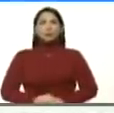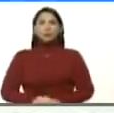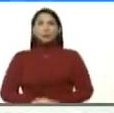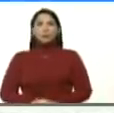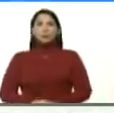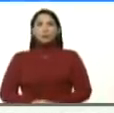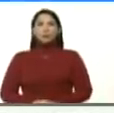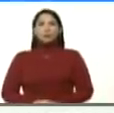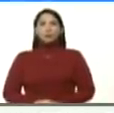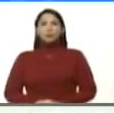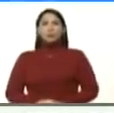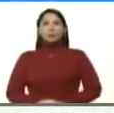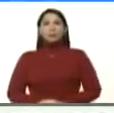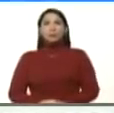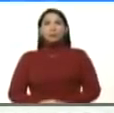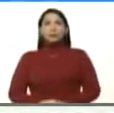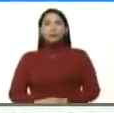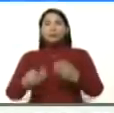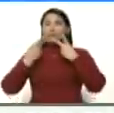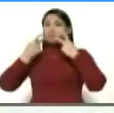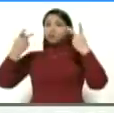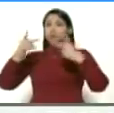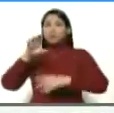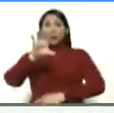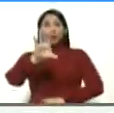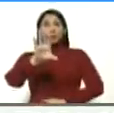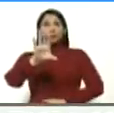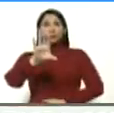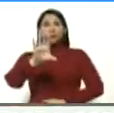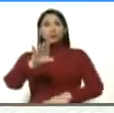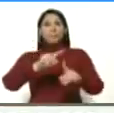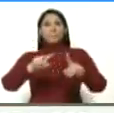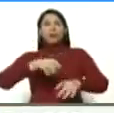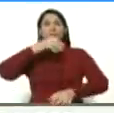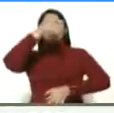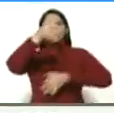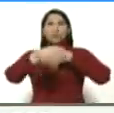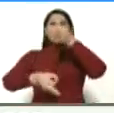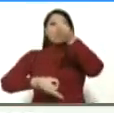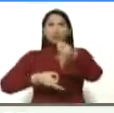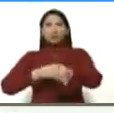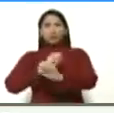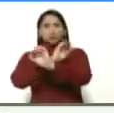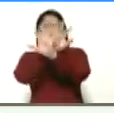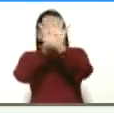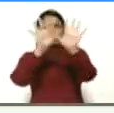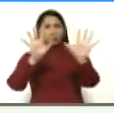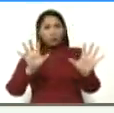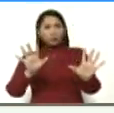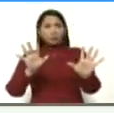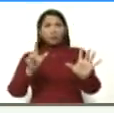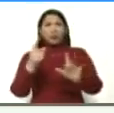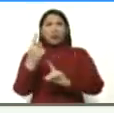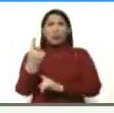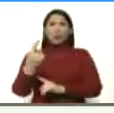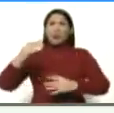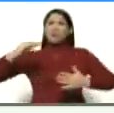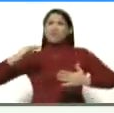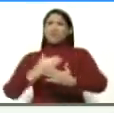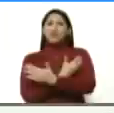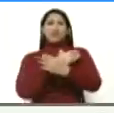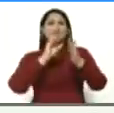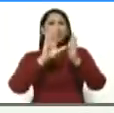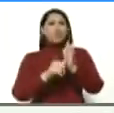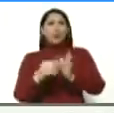Maduro Moros, que nos dirijamos al país para explicarle uno de los despojos más